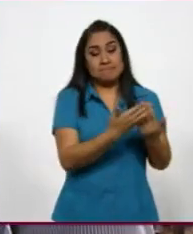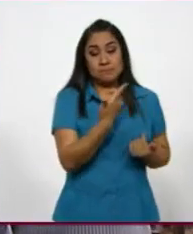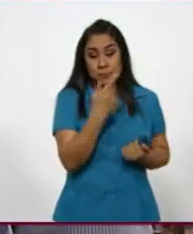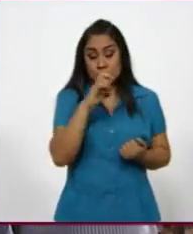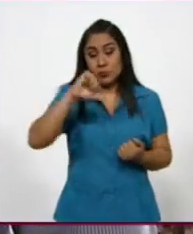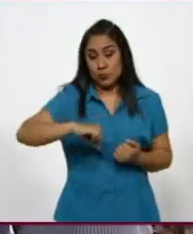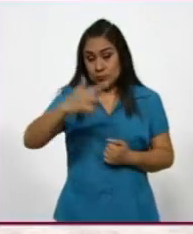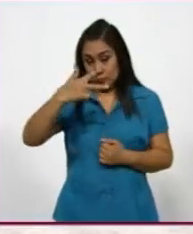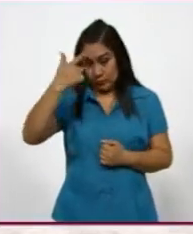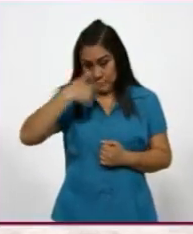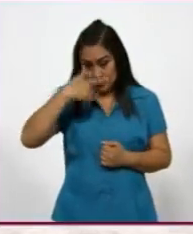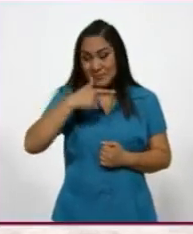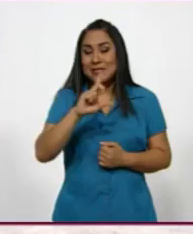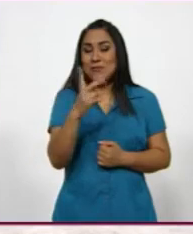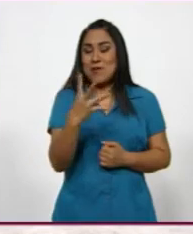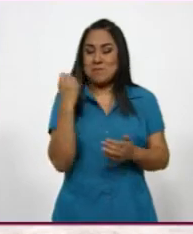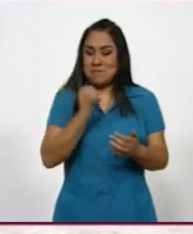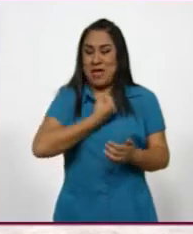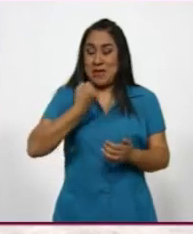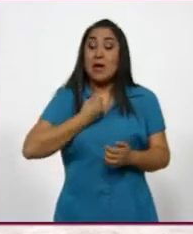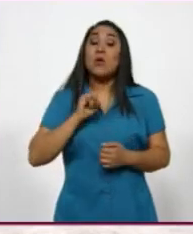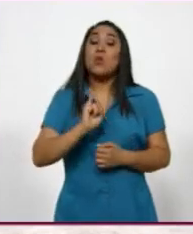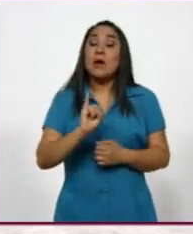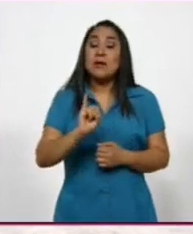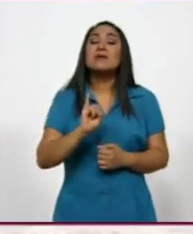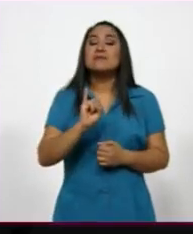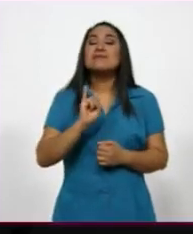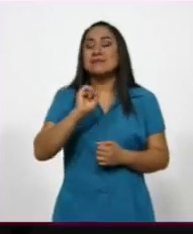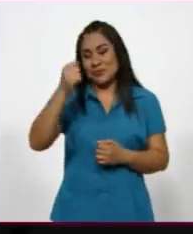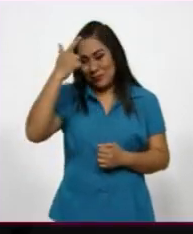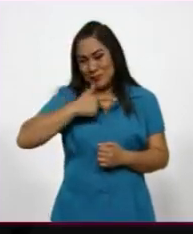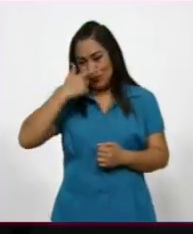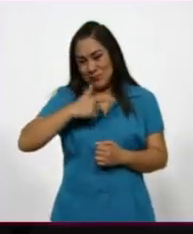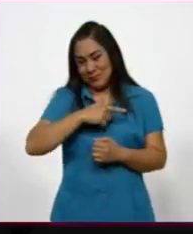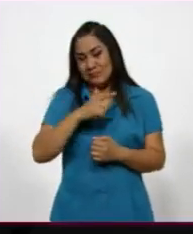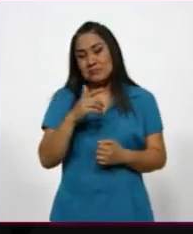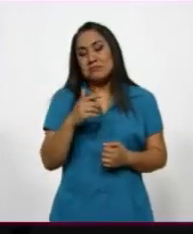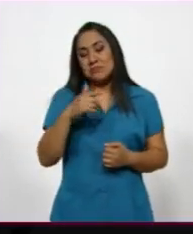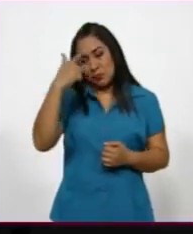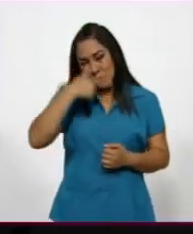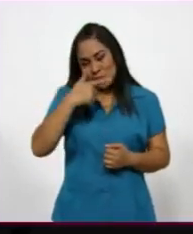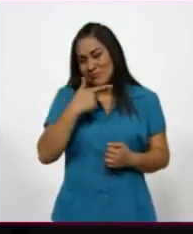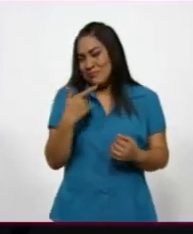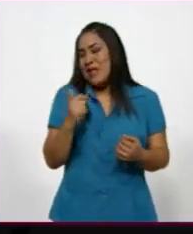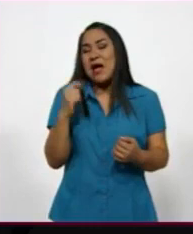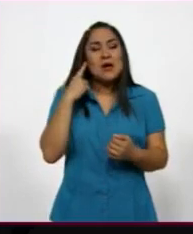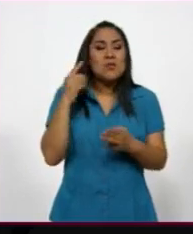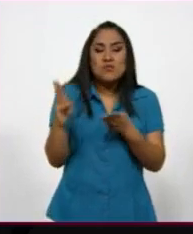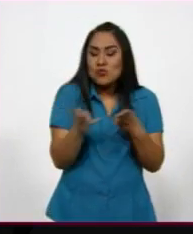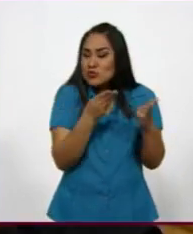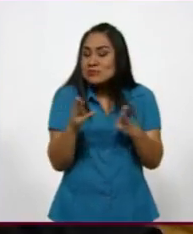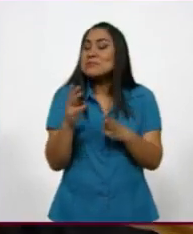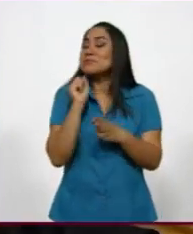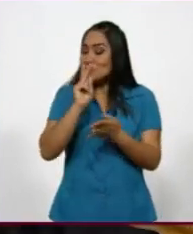hoy a las 20 horas, 34 puñaladas, y el próximo jueves en el espacio de Trasnoche, un espacio nocturno íntimo de música,